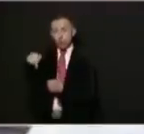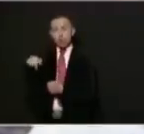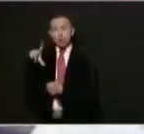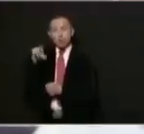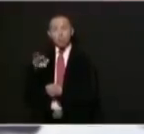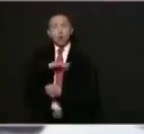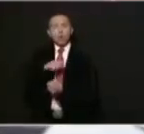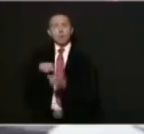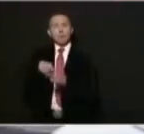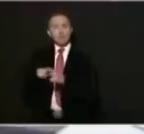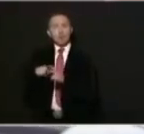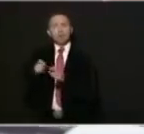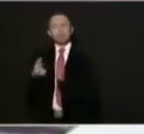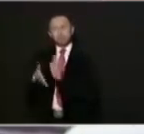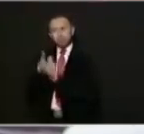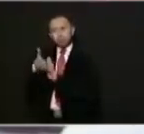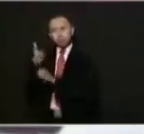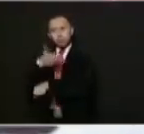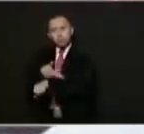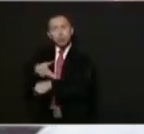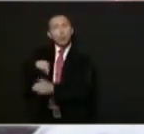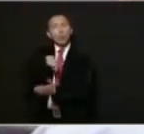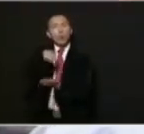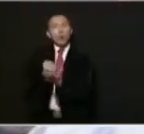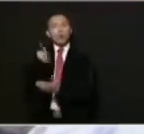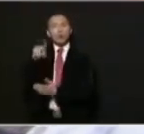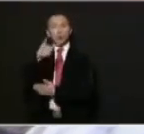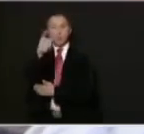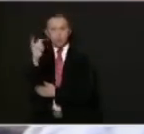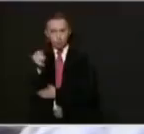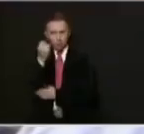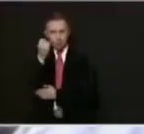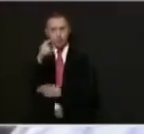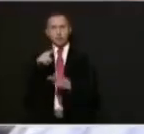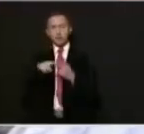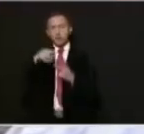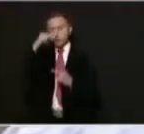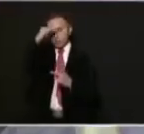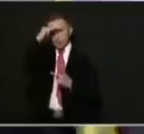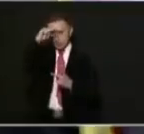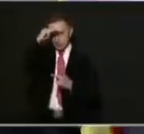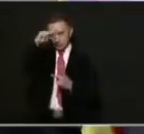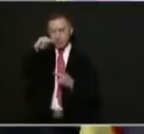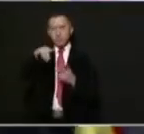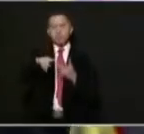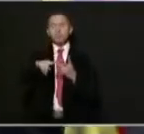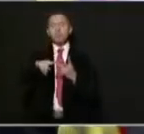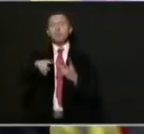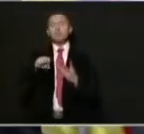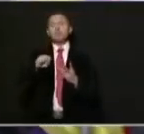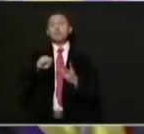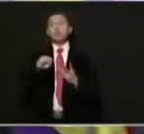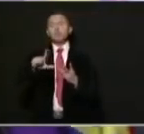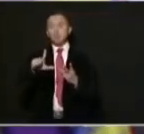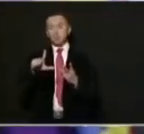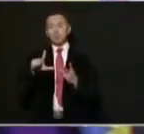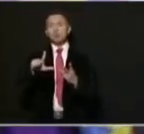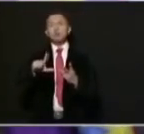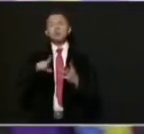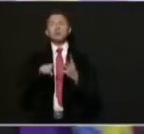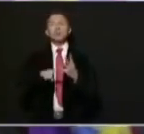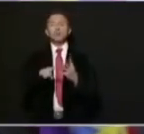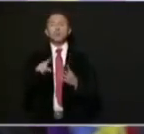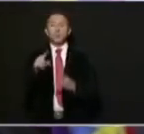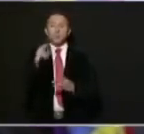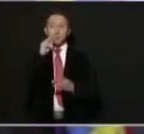en Tijuana, Mexicali, San Luis Río Colorado,